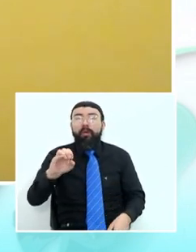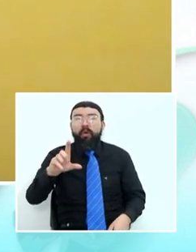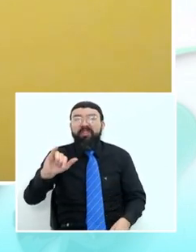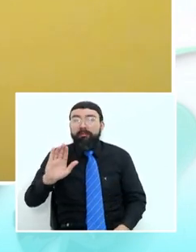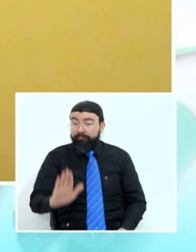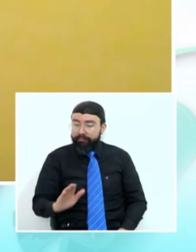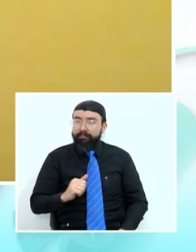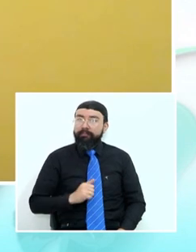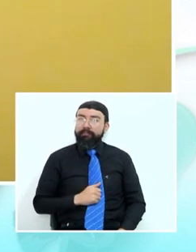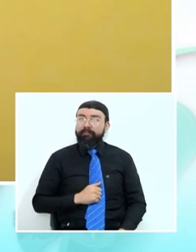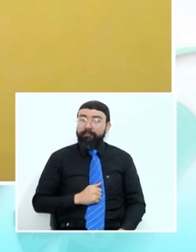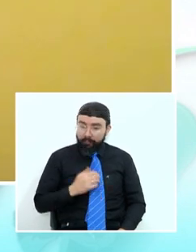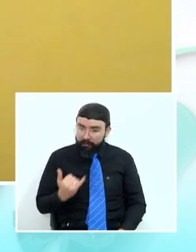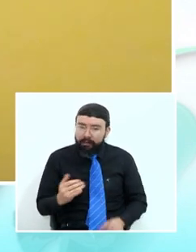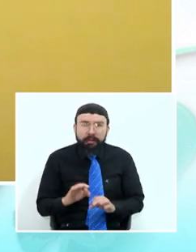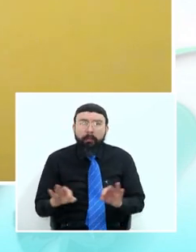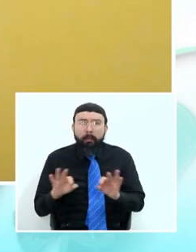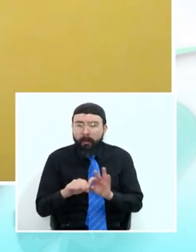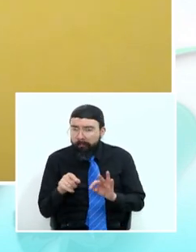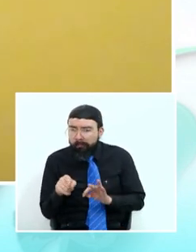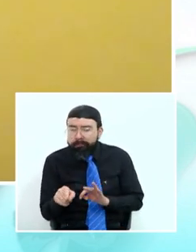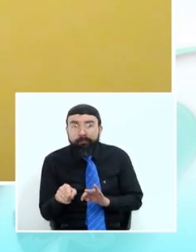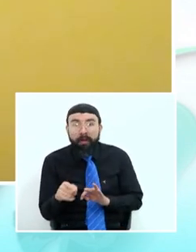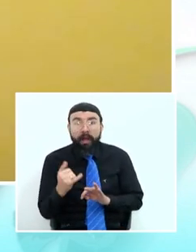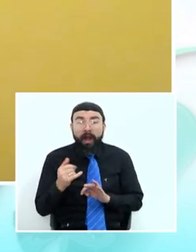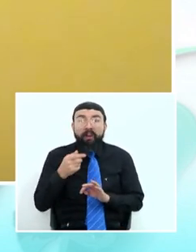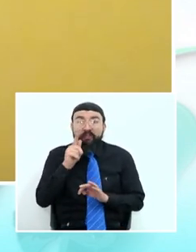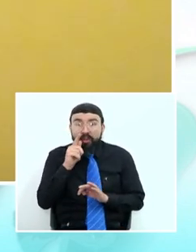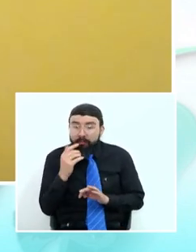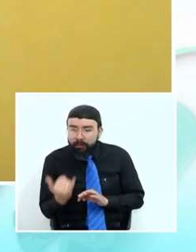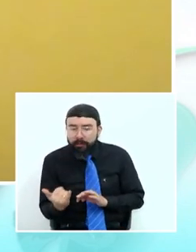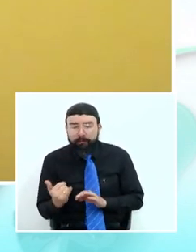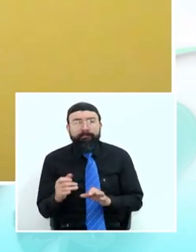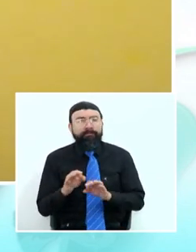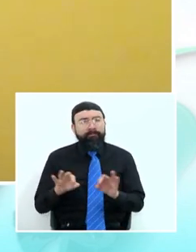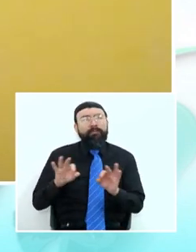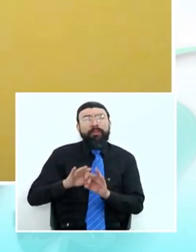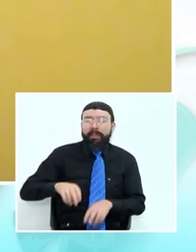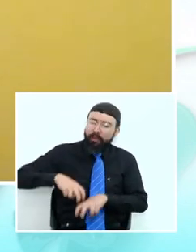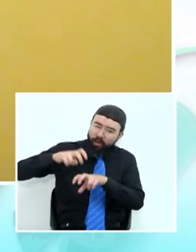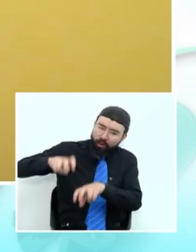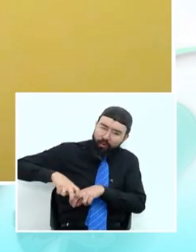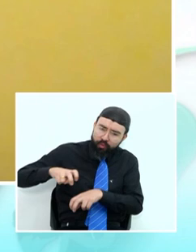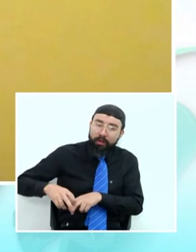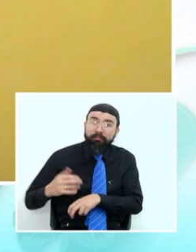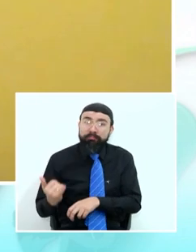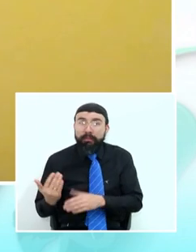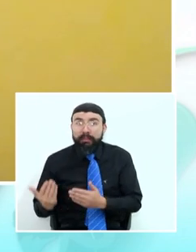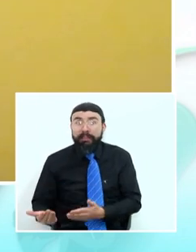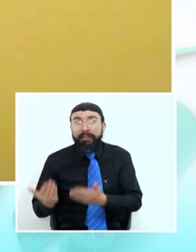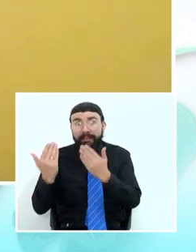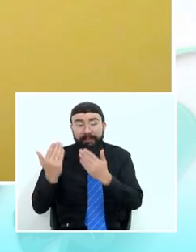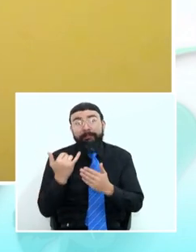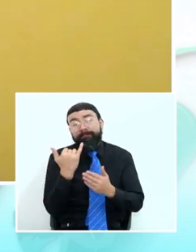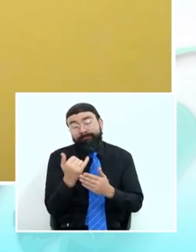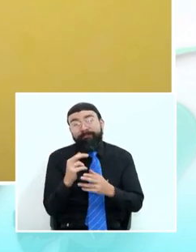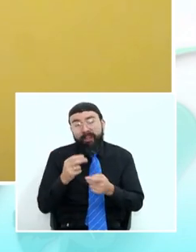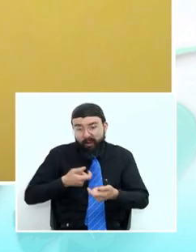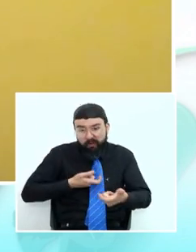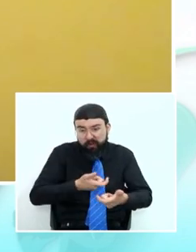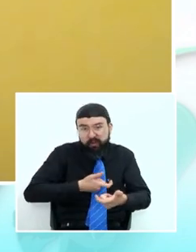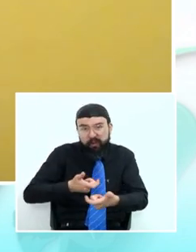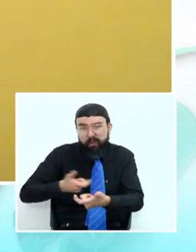hablado, lo importante es que sean de cultivo orgánico, ecológico, y